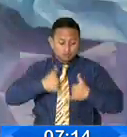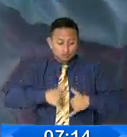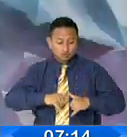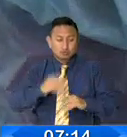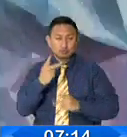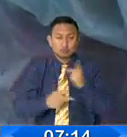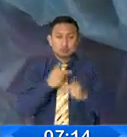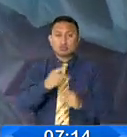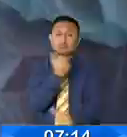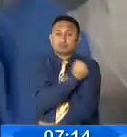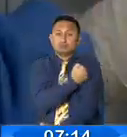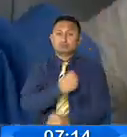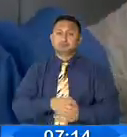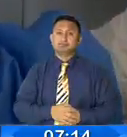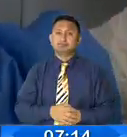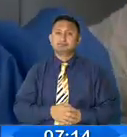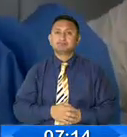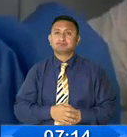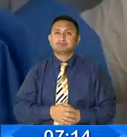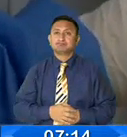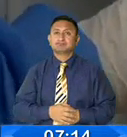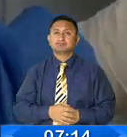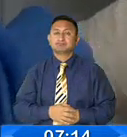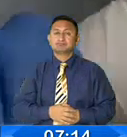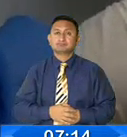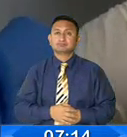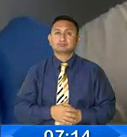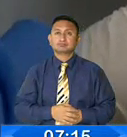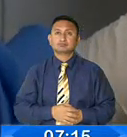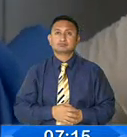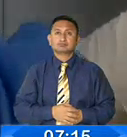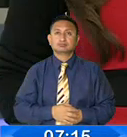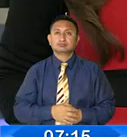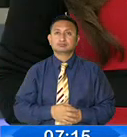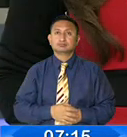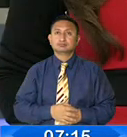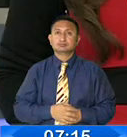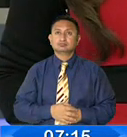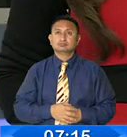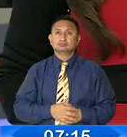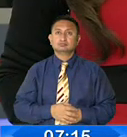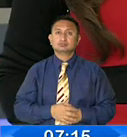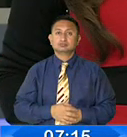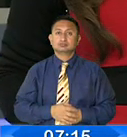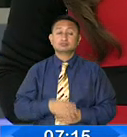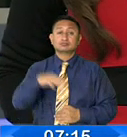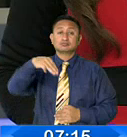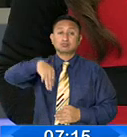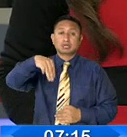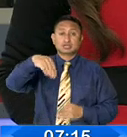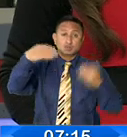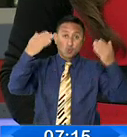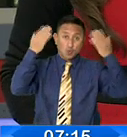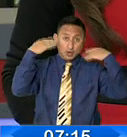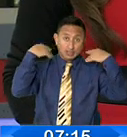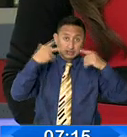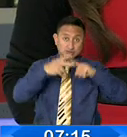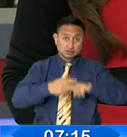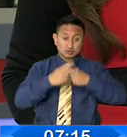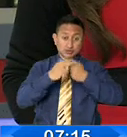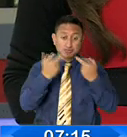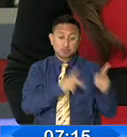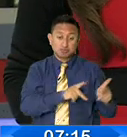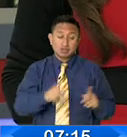de inmunización, informó Sofía Vintimilla. Y este martes Guayaquil arrancará con el plan de vacunación